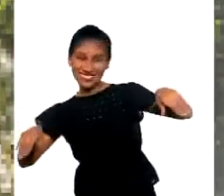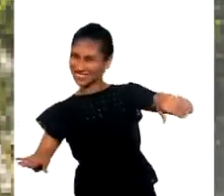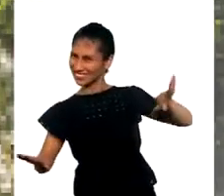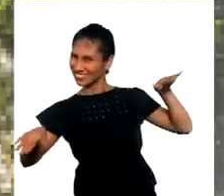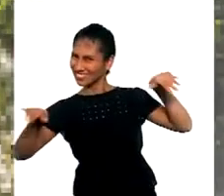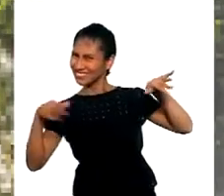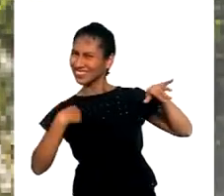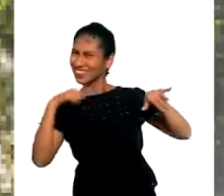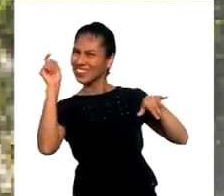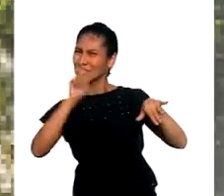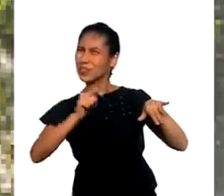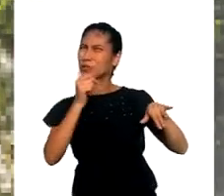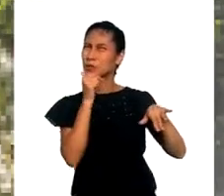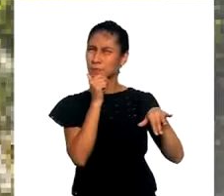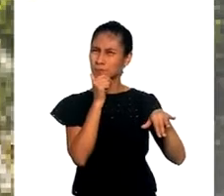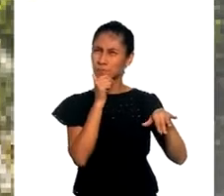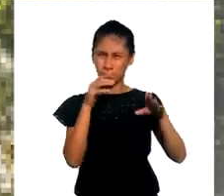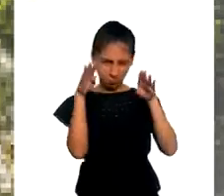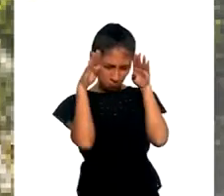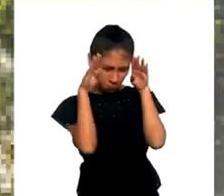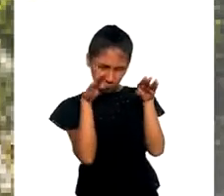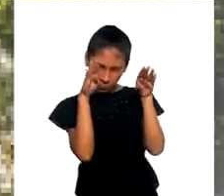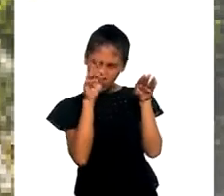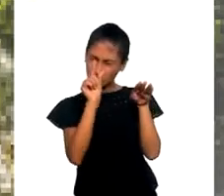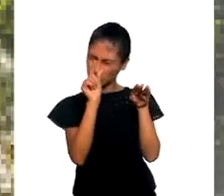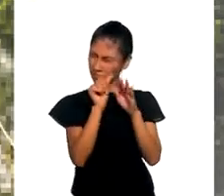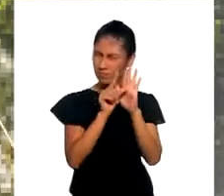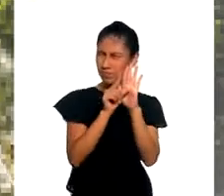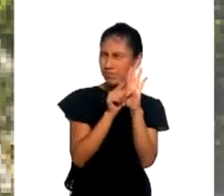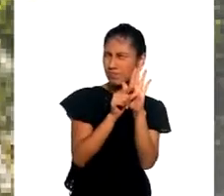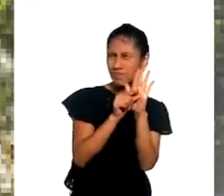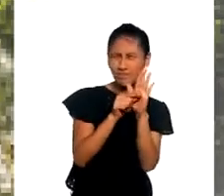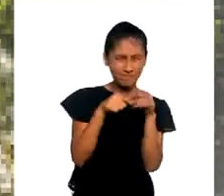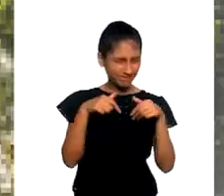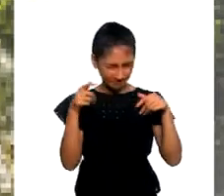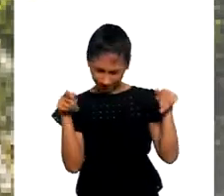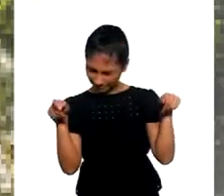yo necesito concentrarme unos segundos